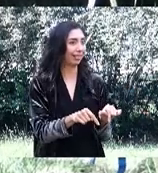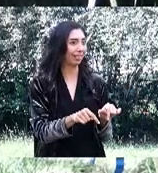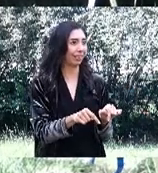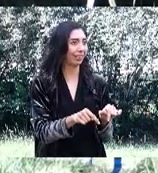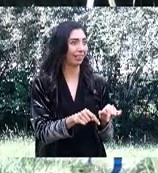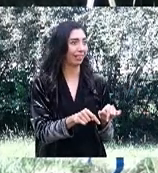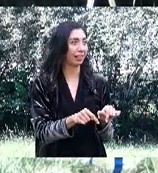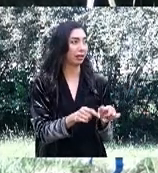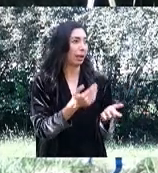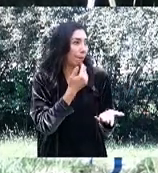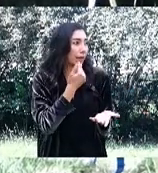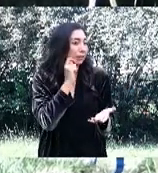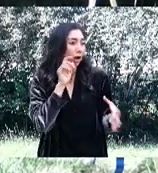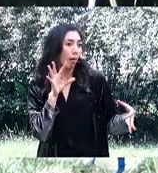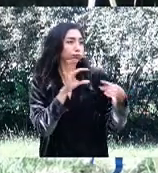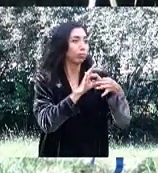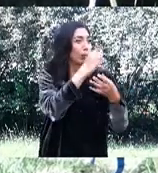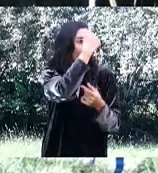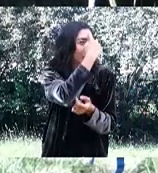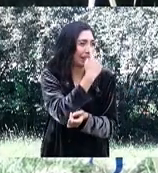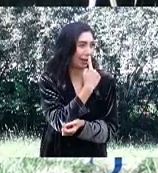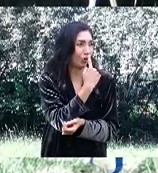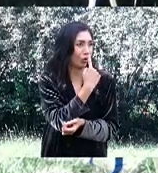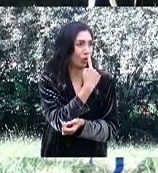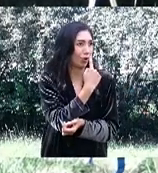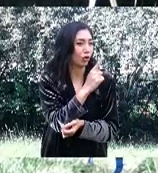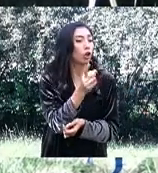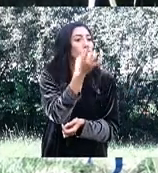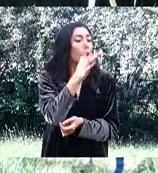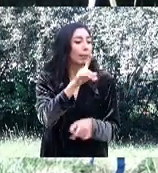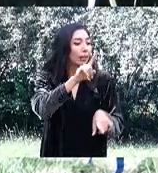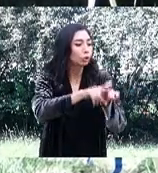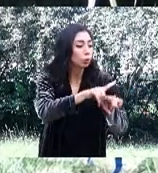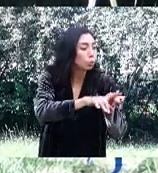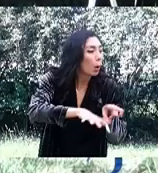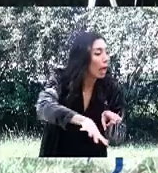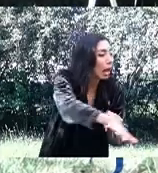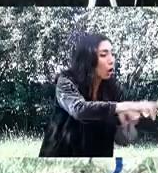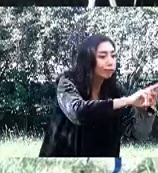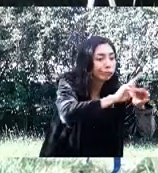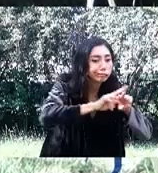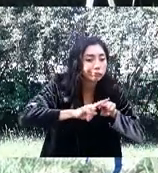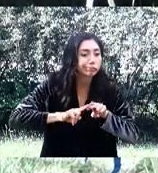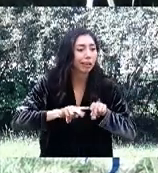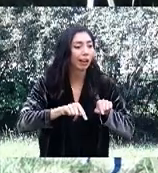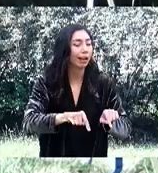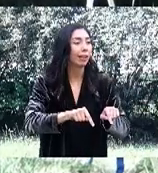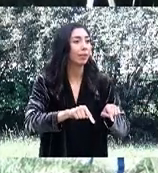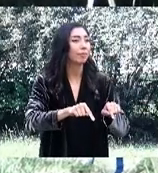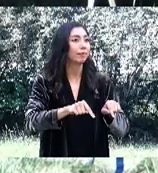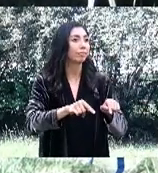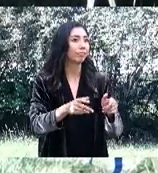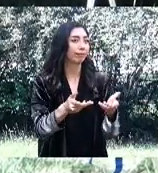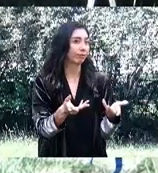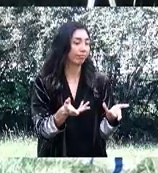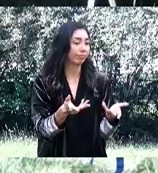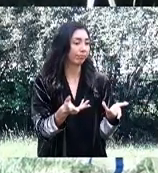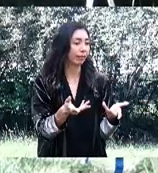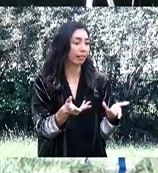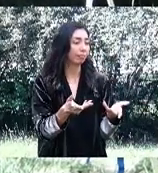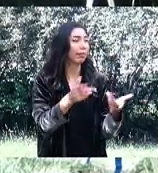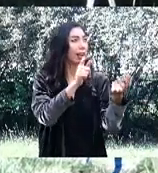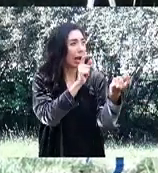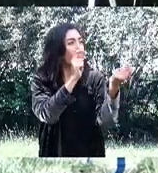significa el museo que no es solamente la regeneración del suelo no a partir de la del del